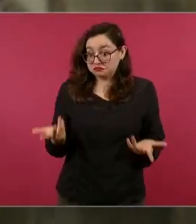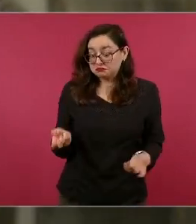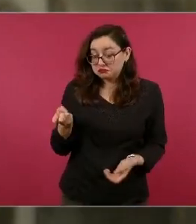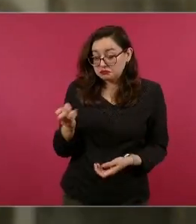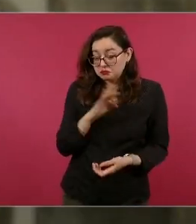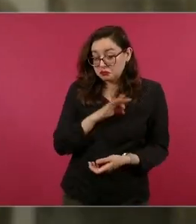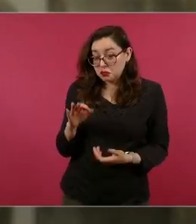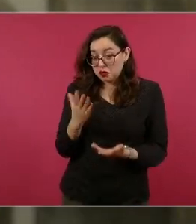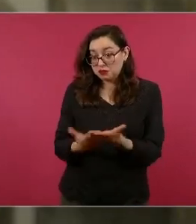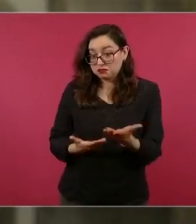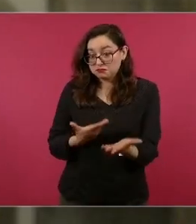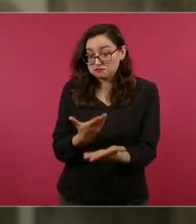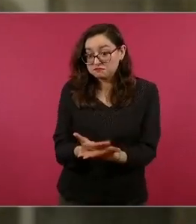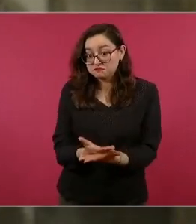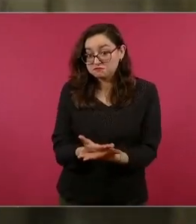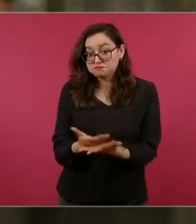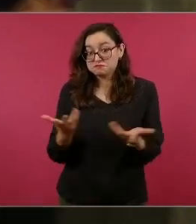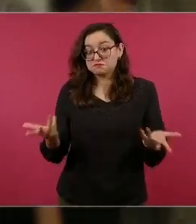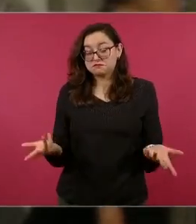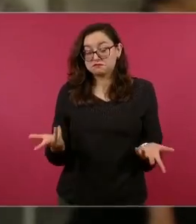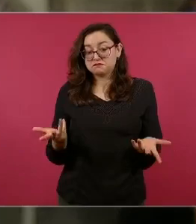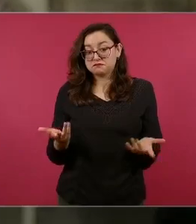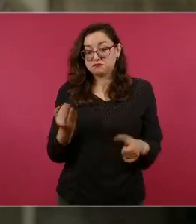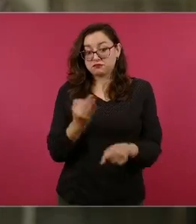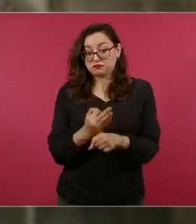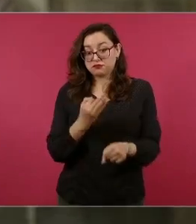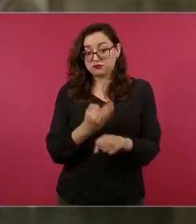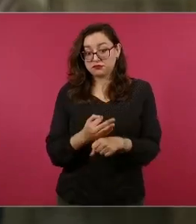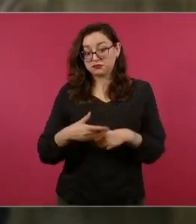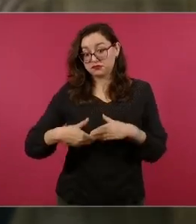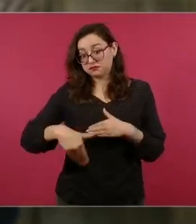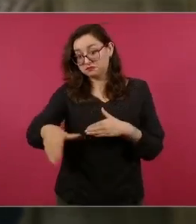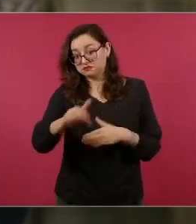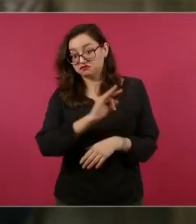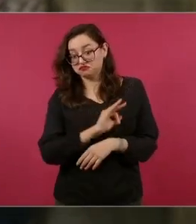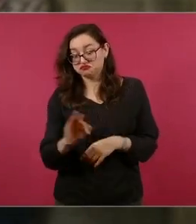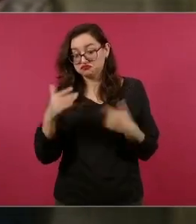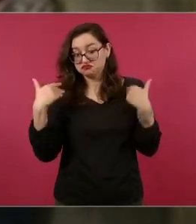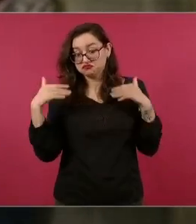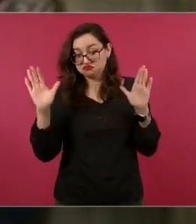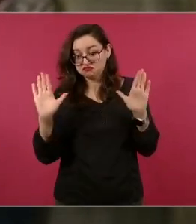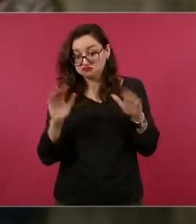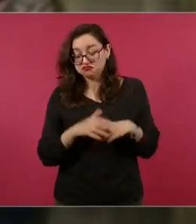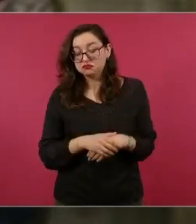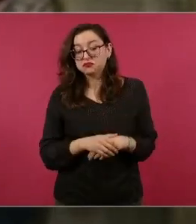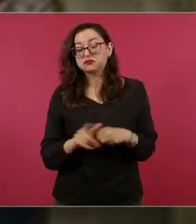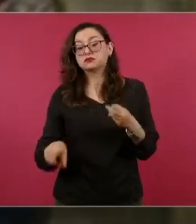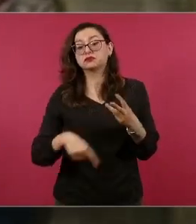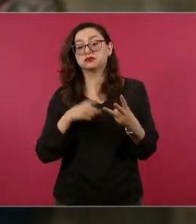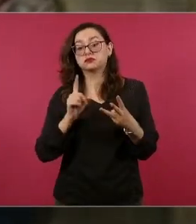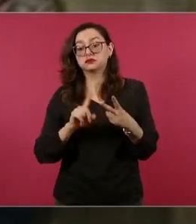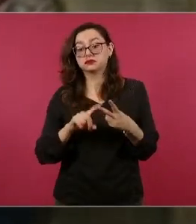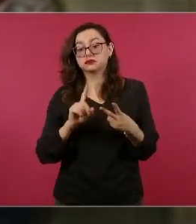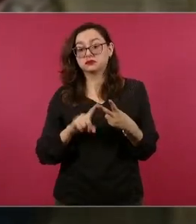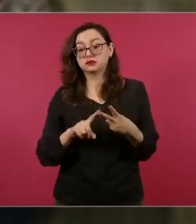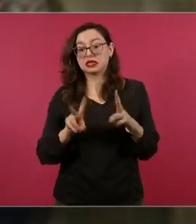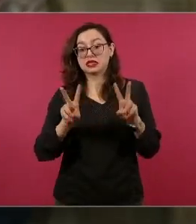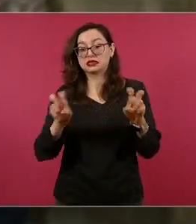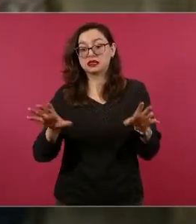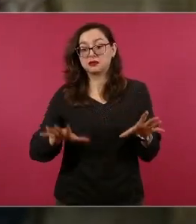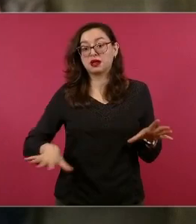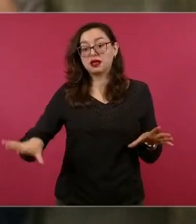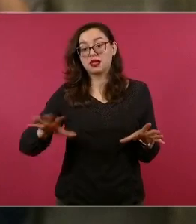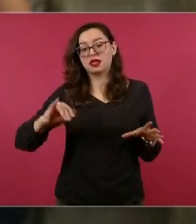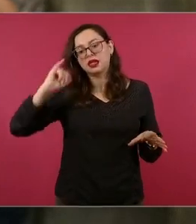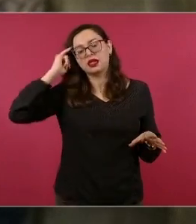esta ley ahora que se tiene esta ventaja y que hay este espacio legislativo. Y hay otra, que es la reforma indígena, que